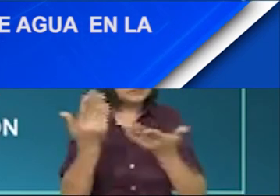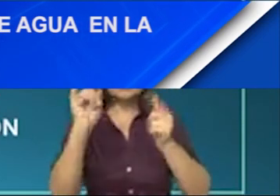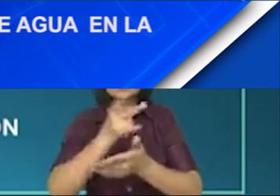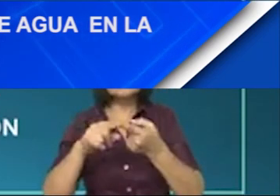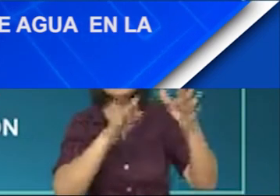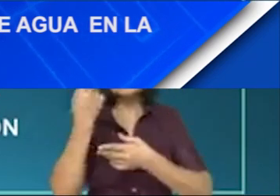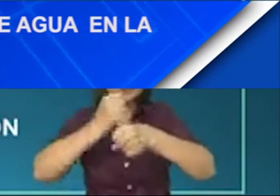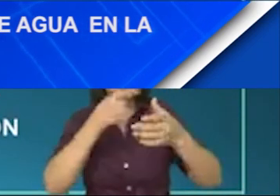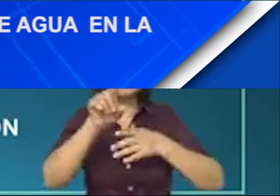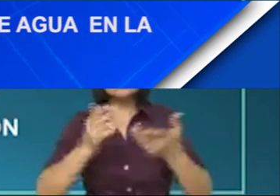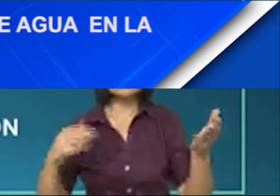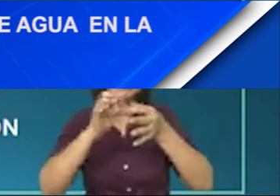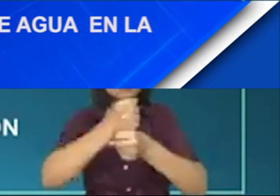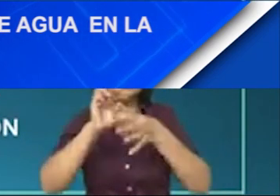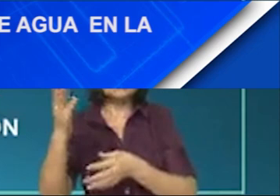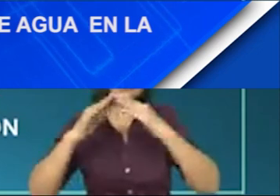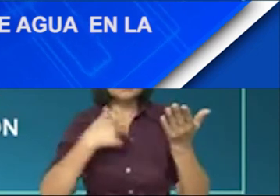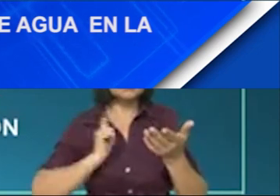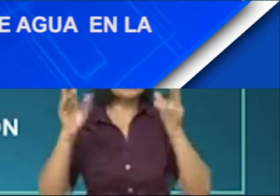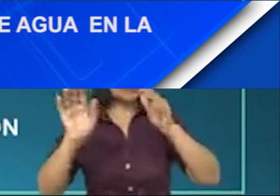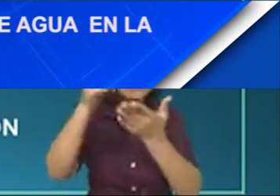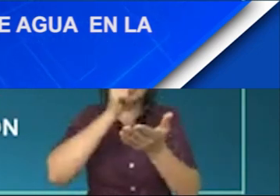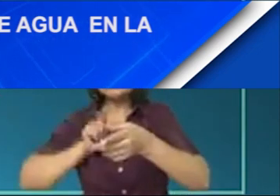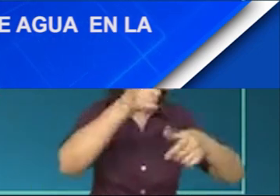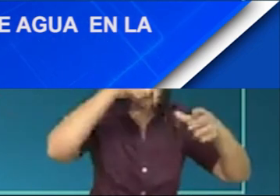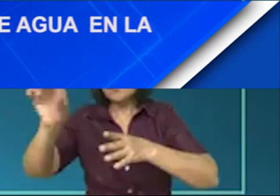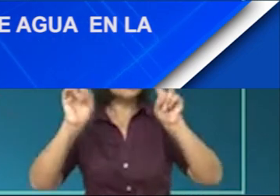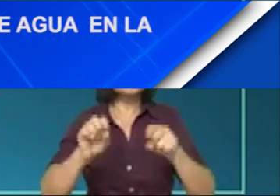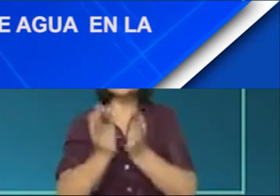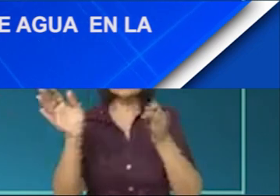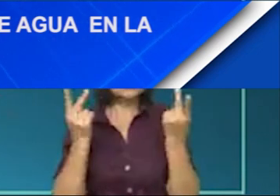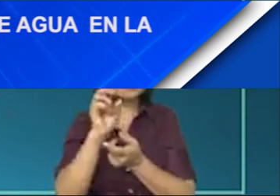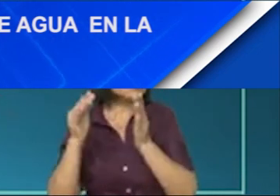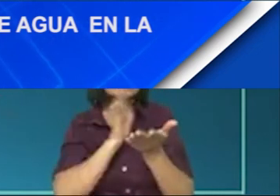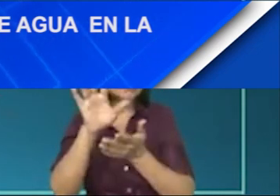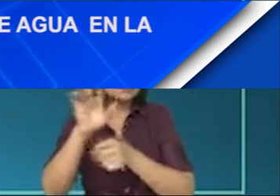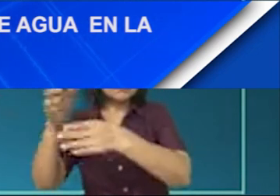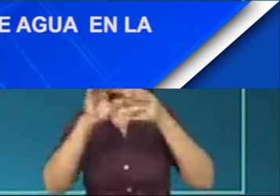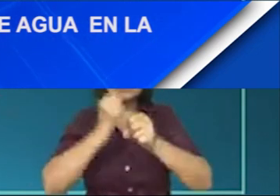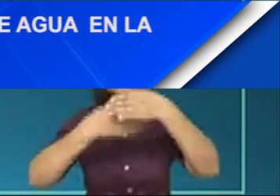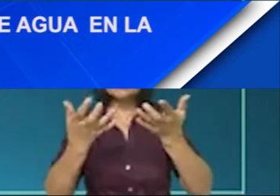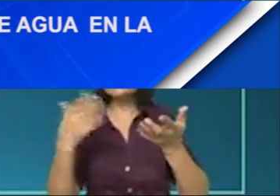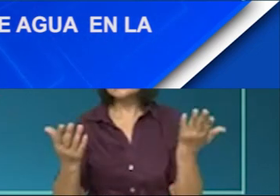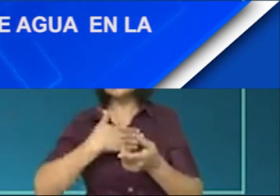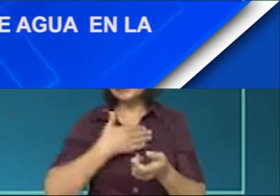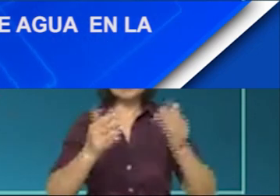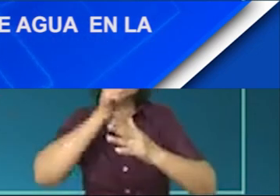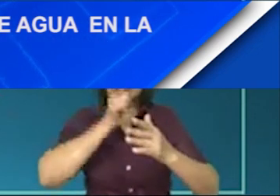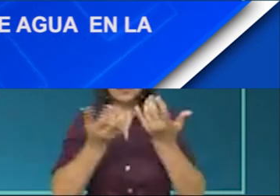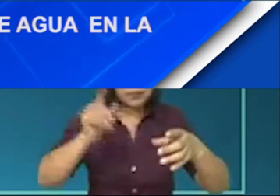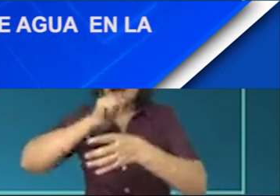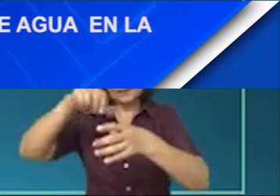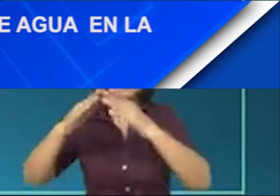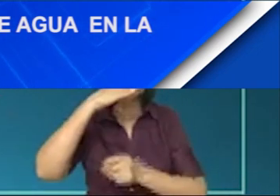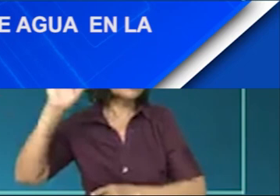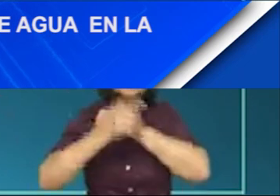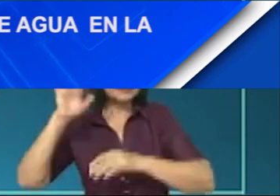alrededor de los 38 millones de dólares, ¿verdad? Y que nos va a permitir mejorar horarios de abastecimiento. Es cierto que en León